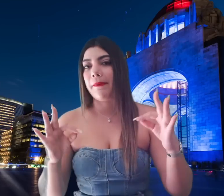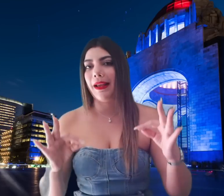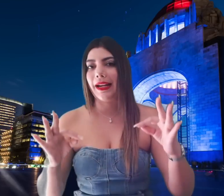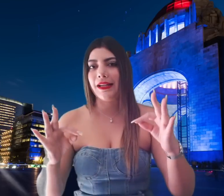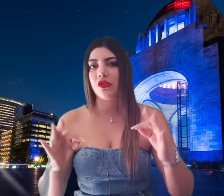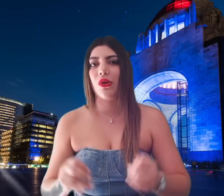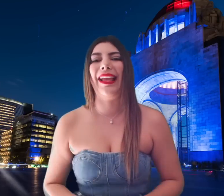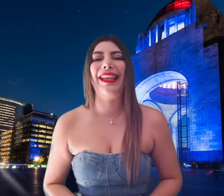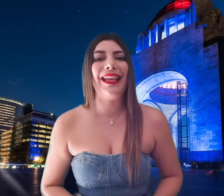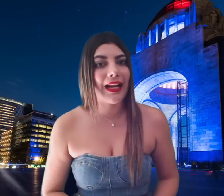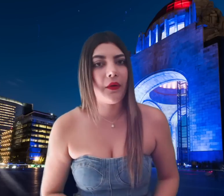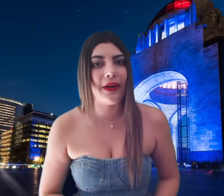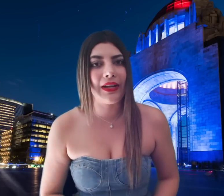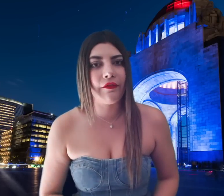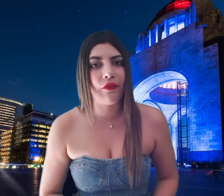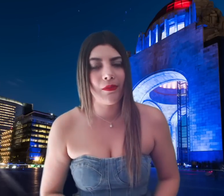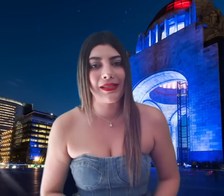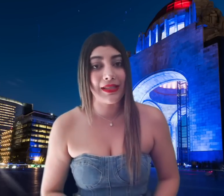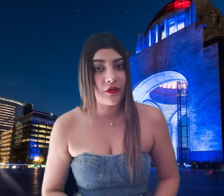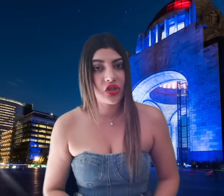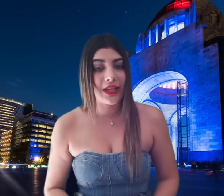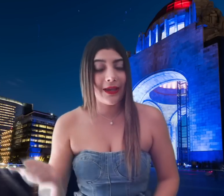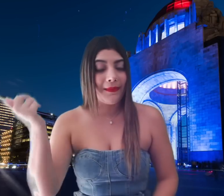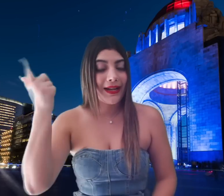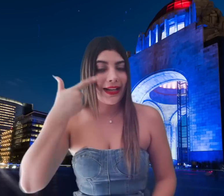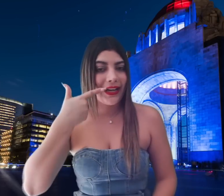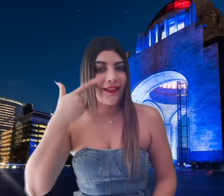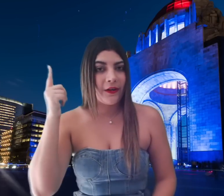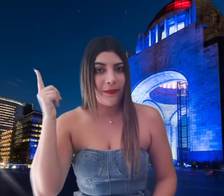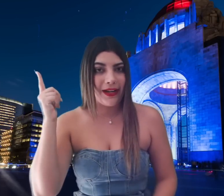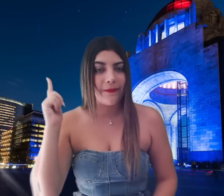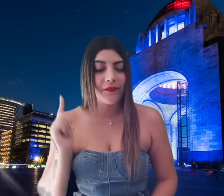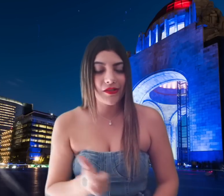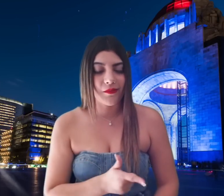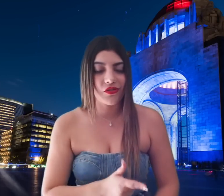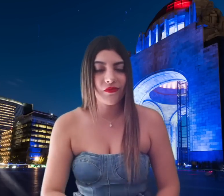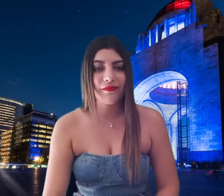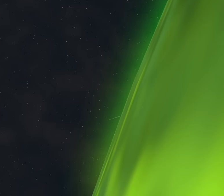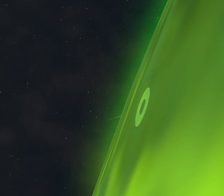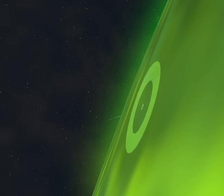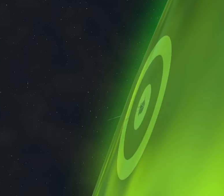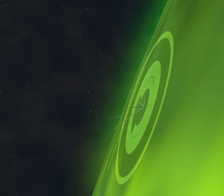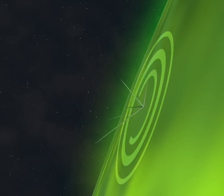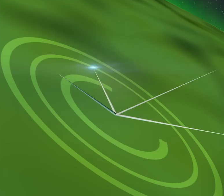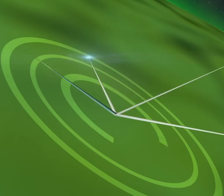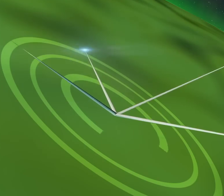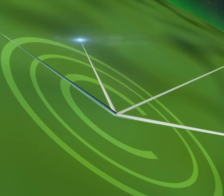invito a que me regalen su like y recuerden, infórmense y no se dejen ver la cara de nopal. Nos vemos.